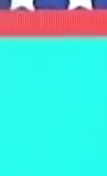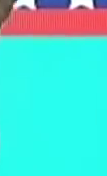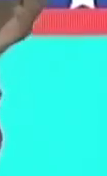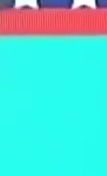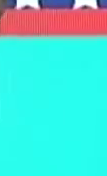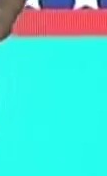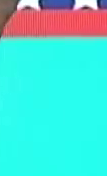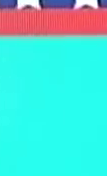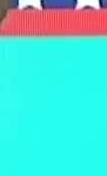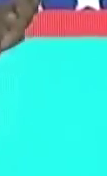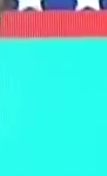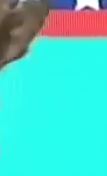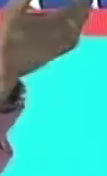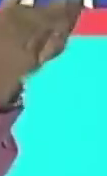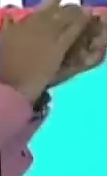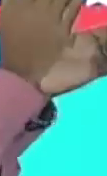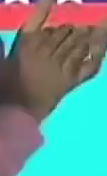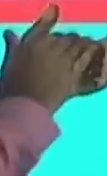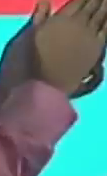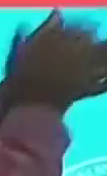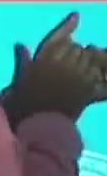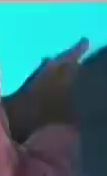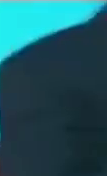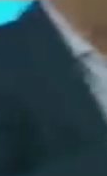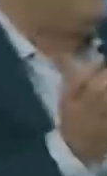Federación Mundial de Juventudes Democráticas.